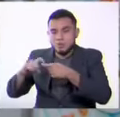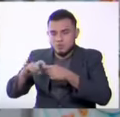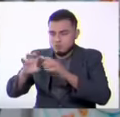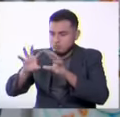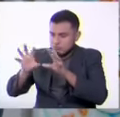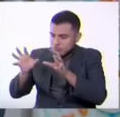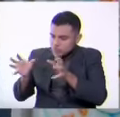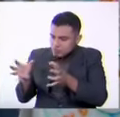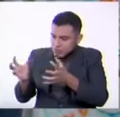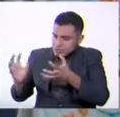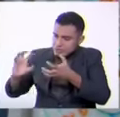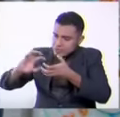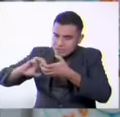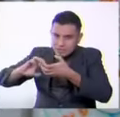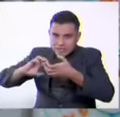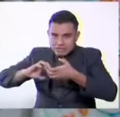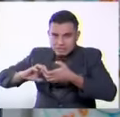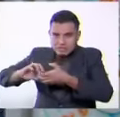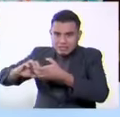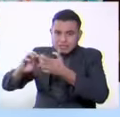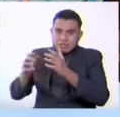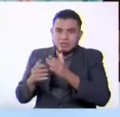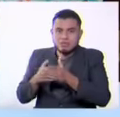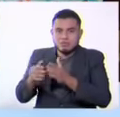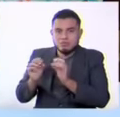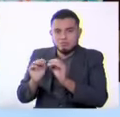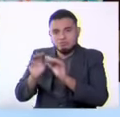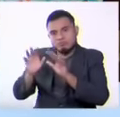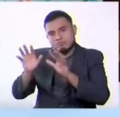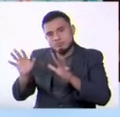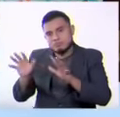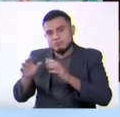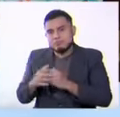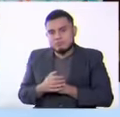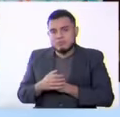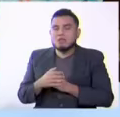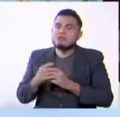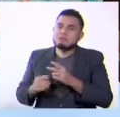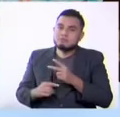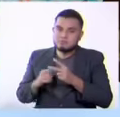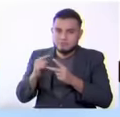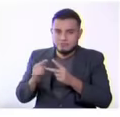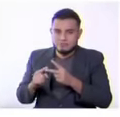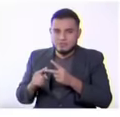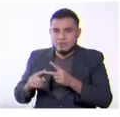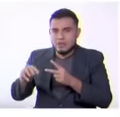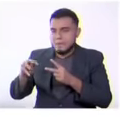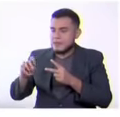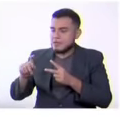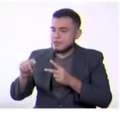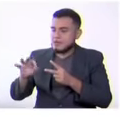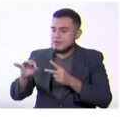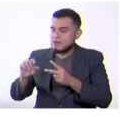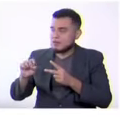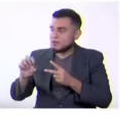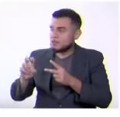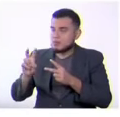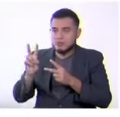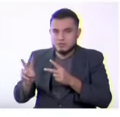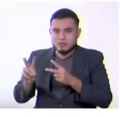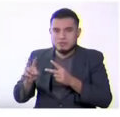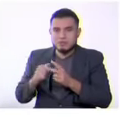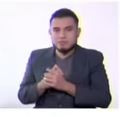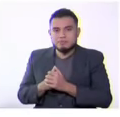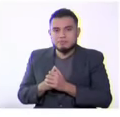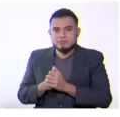esta fase y empieza la migración, dando lugar a la metafase 2. En la